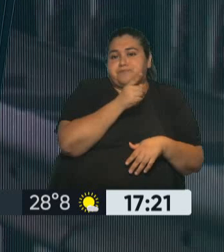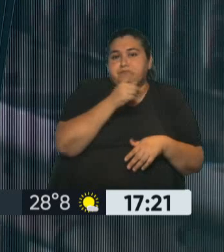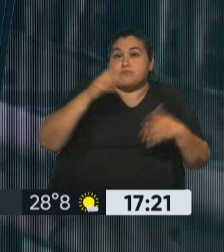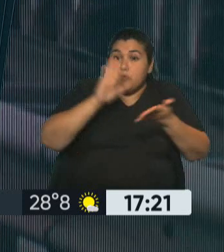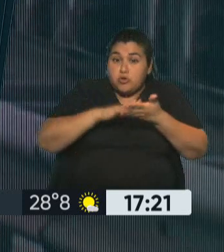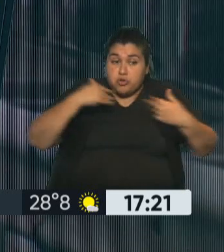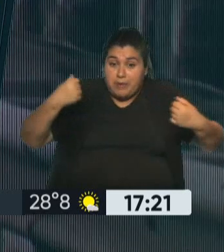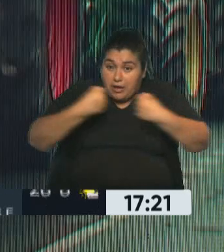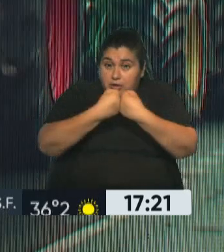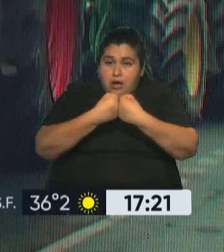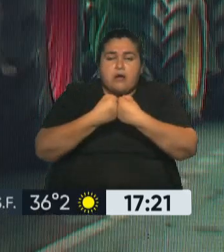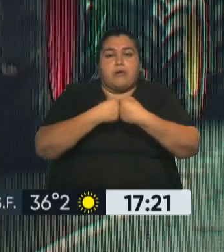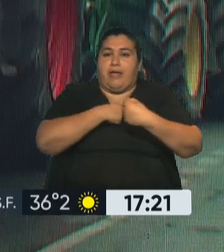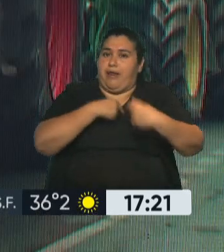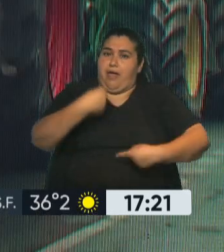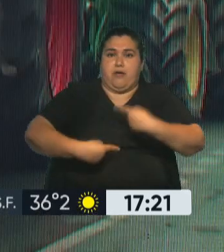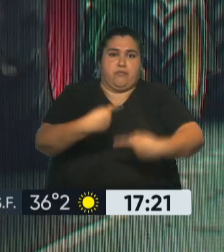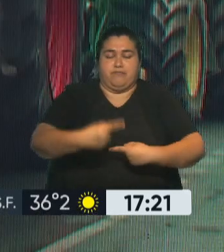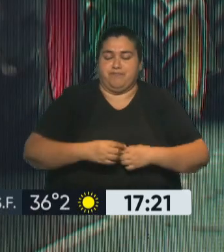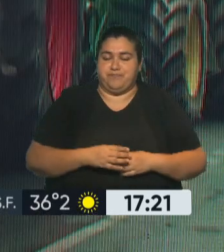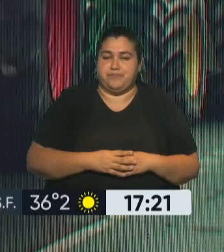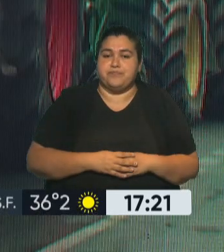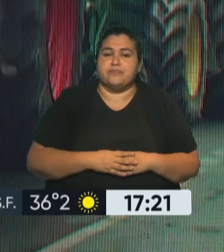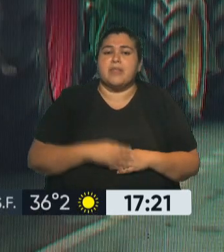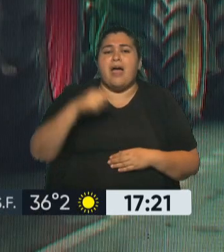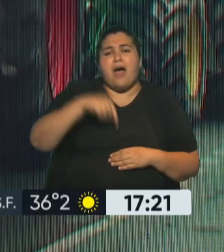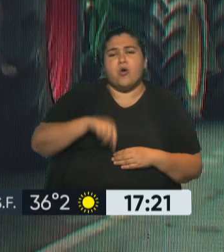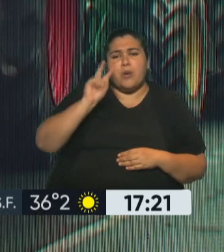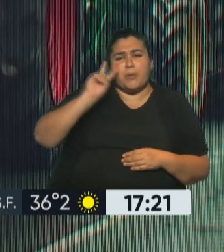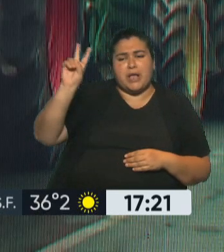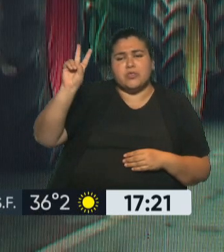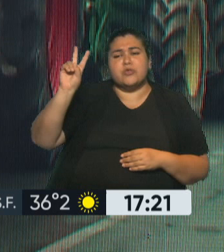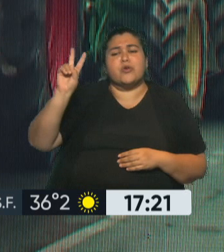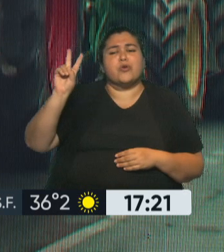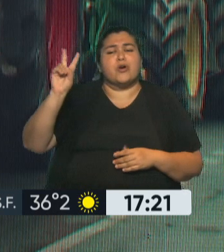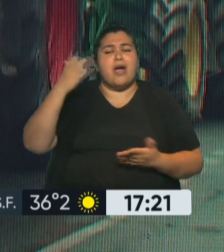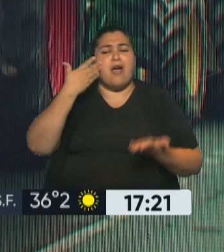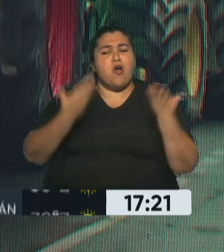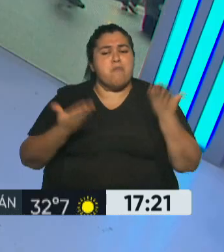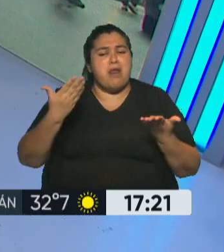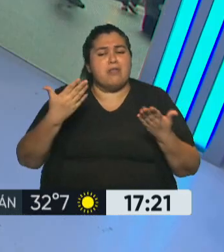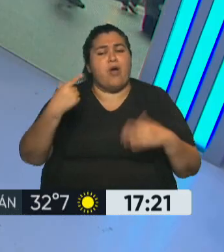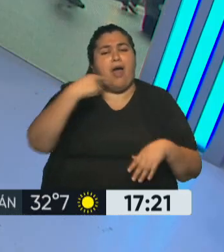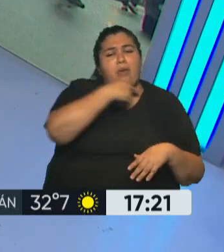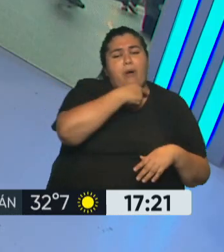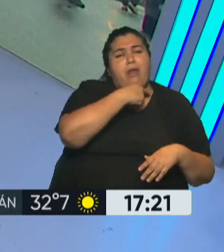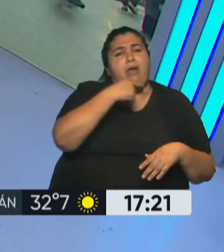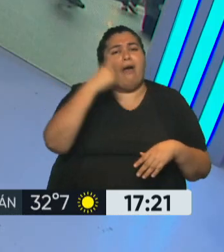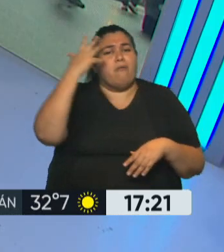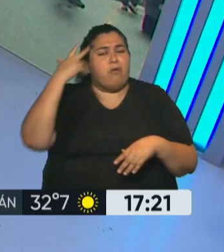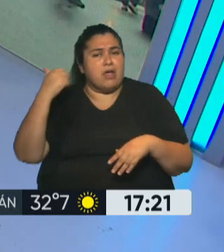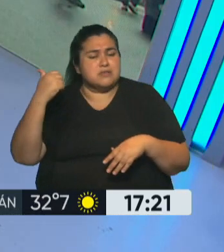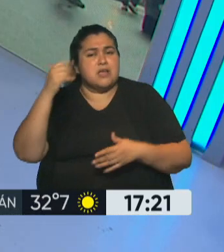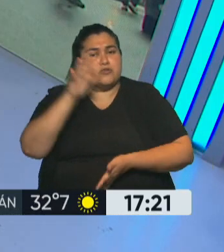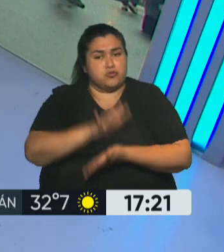que se viene negociando desde hace ya 20 años. Estamos viendo en ambos casos, ¿no? Para hacer un paralelismo entre Alemania y Francia, que